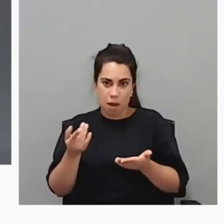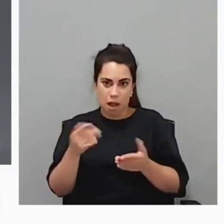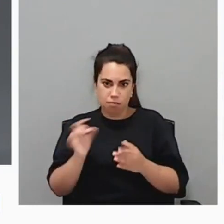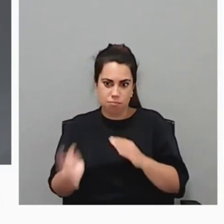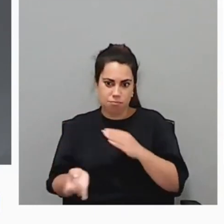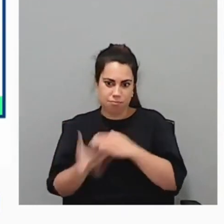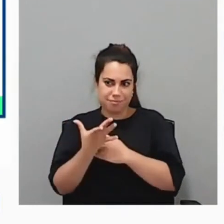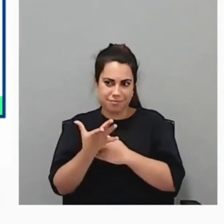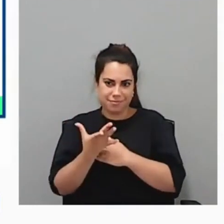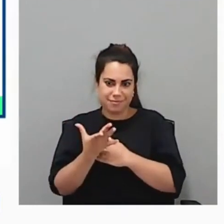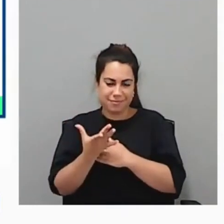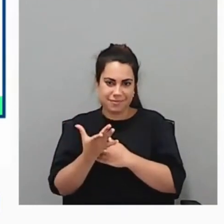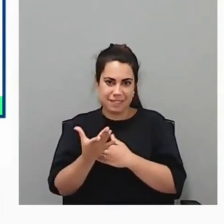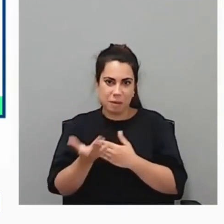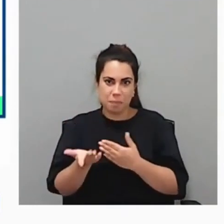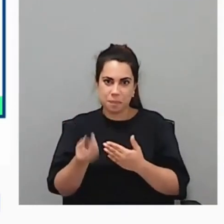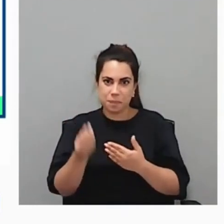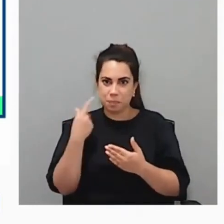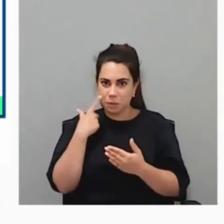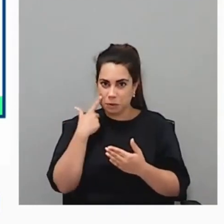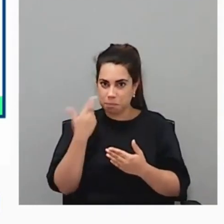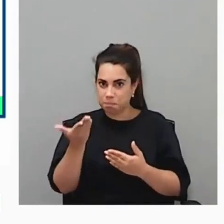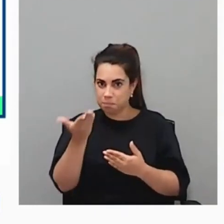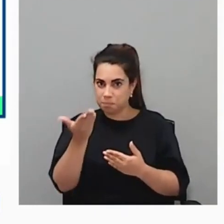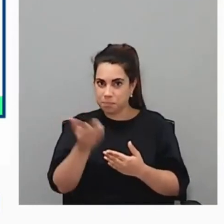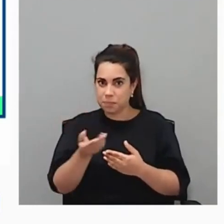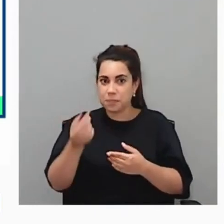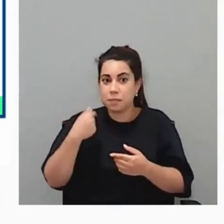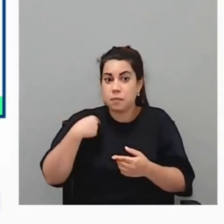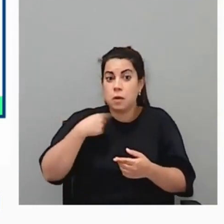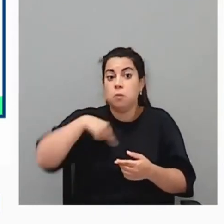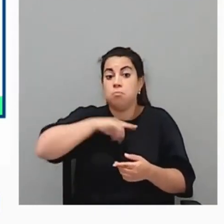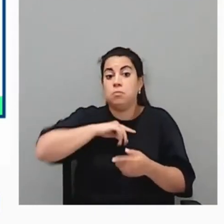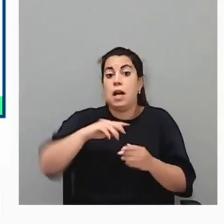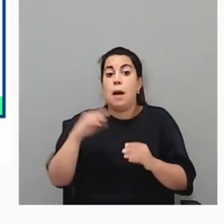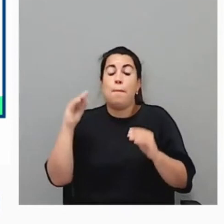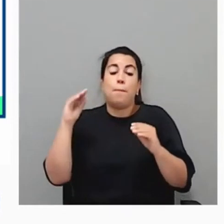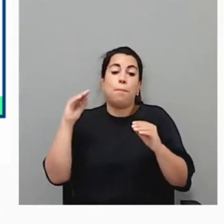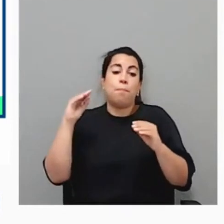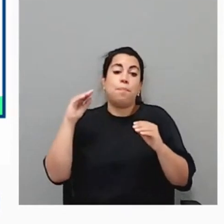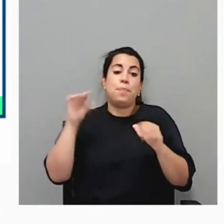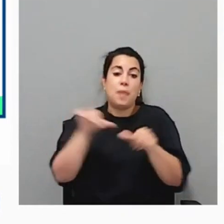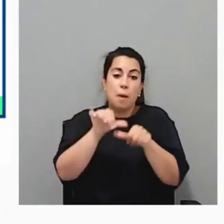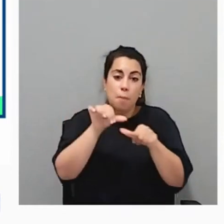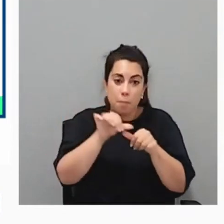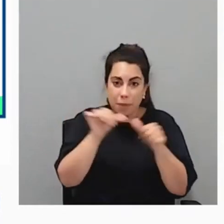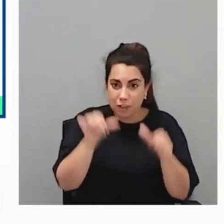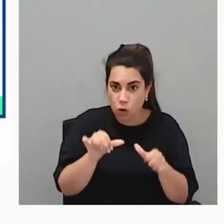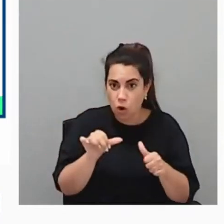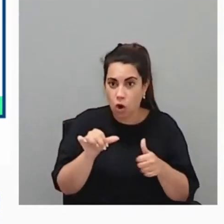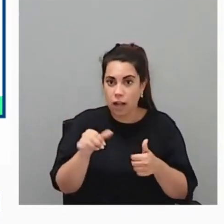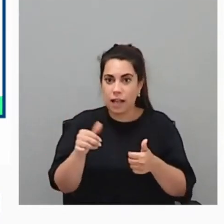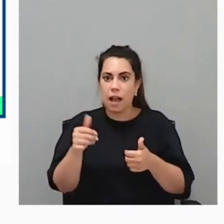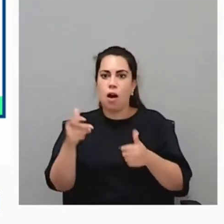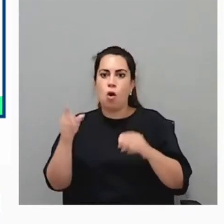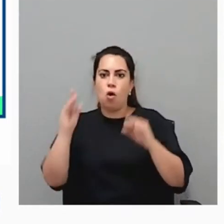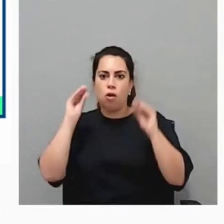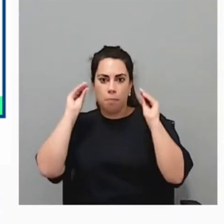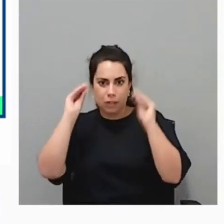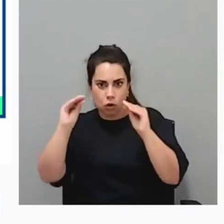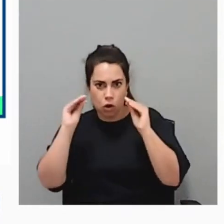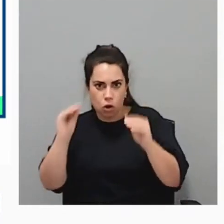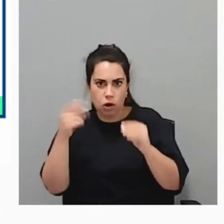solo funciona nuestro contenido, nuestra metodología con gafas de realidad virtual, sino que también sabemos aprovechar ya